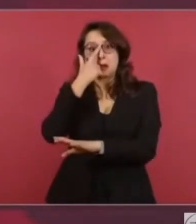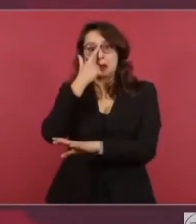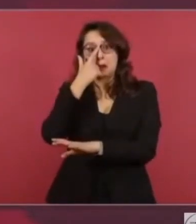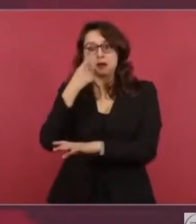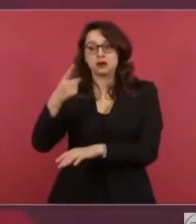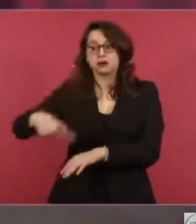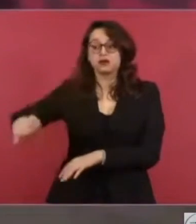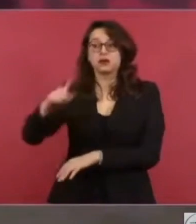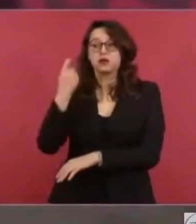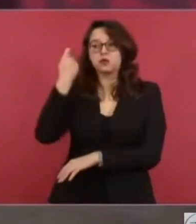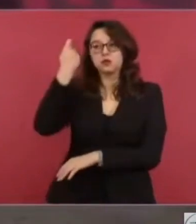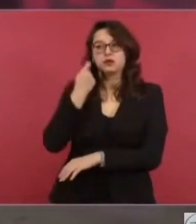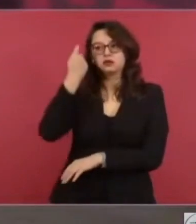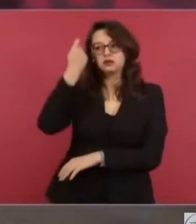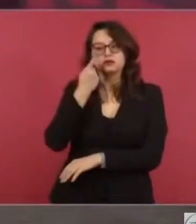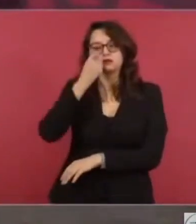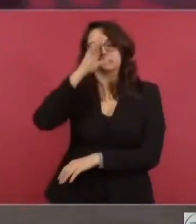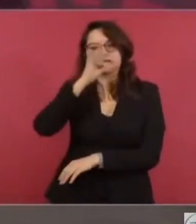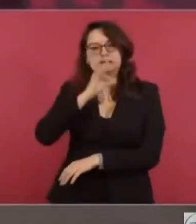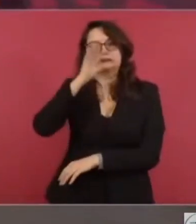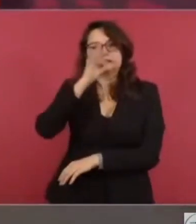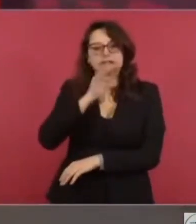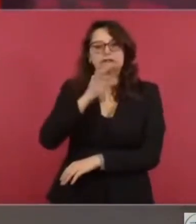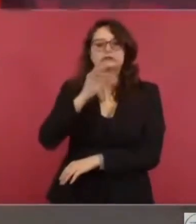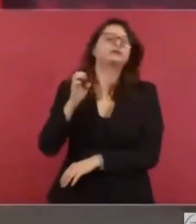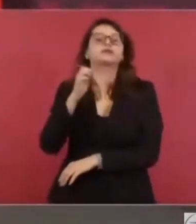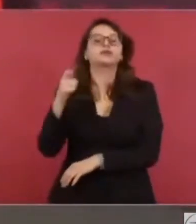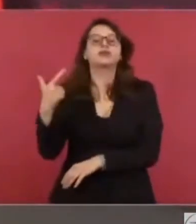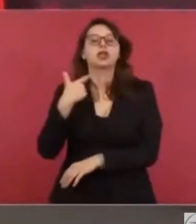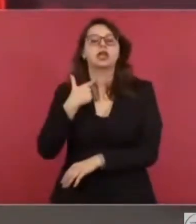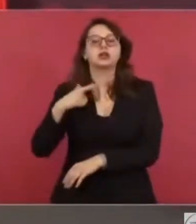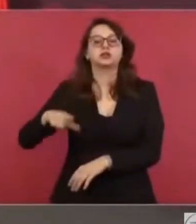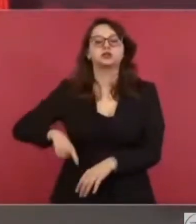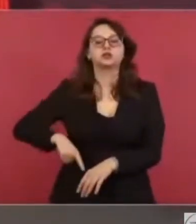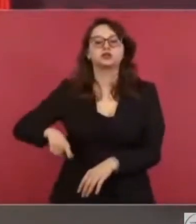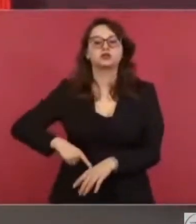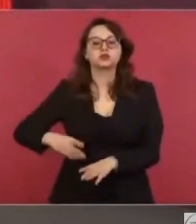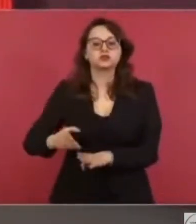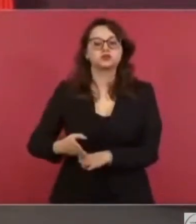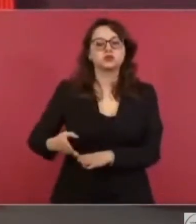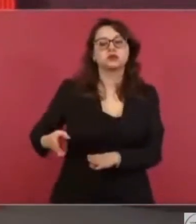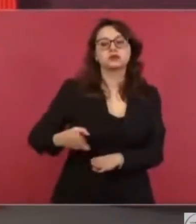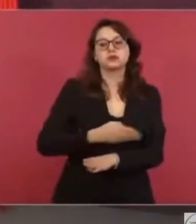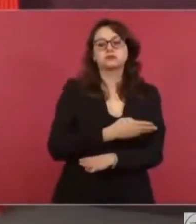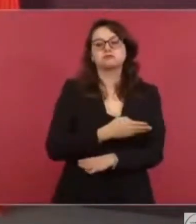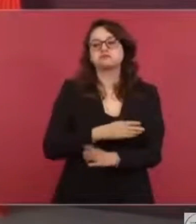las jubilaciones. En el gobierno anterior